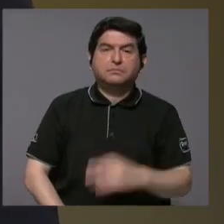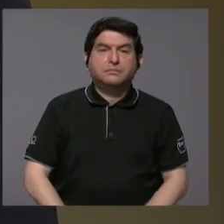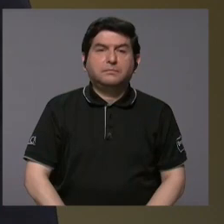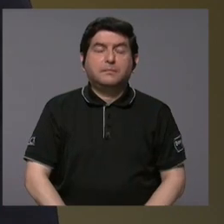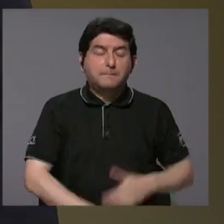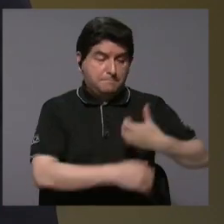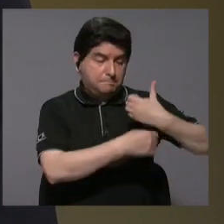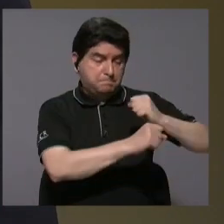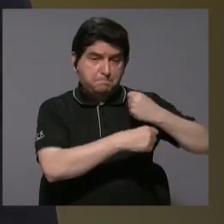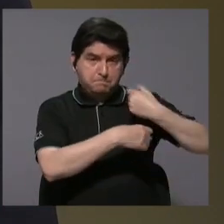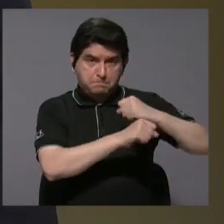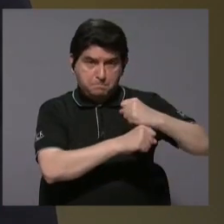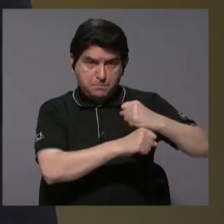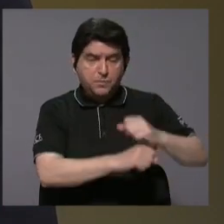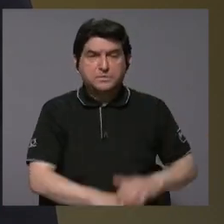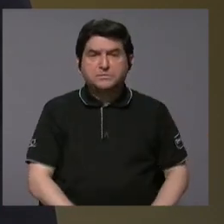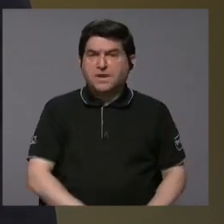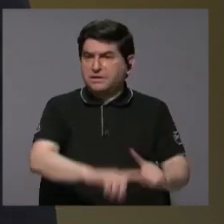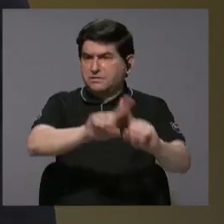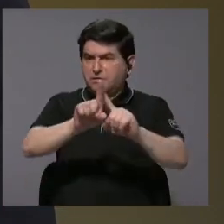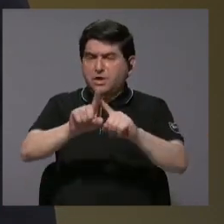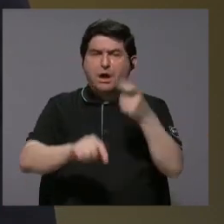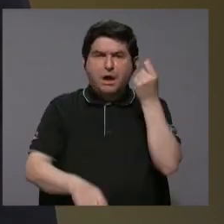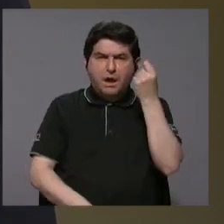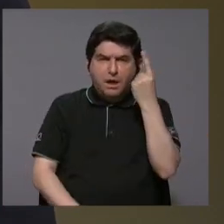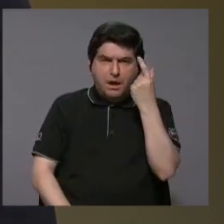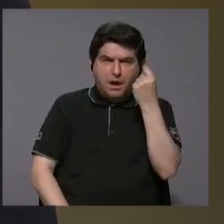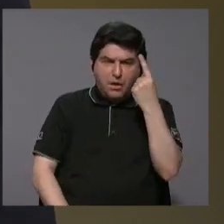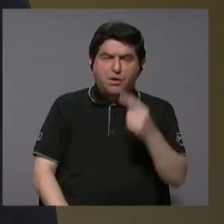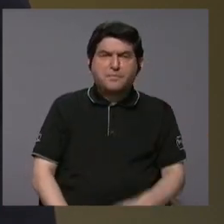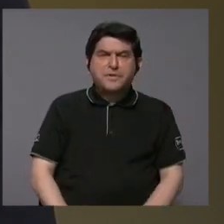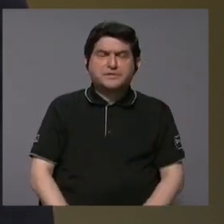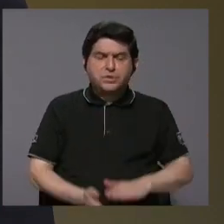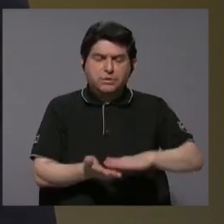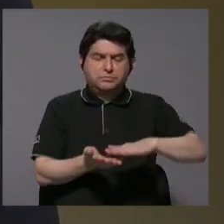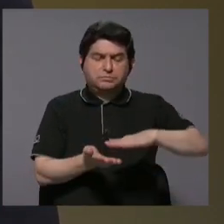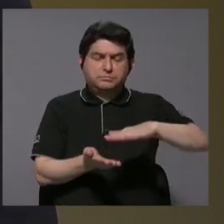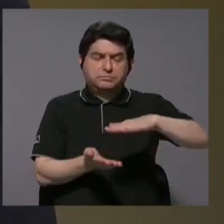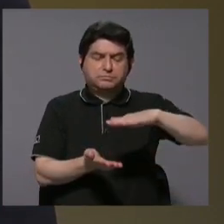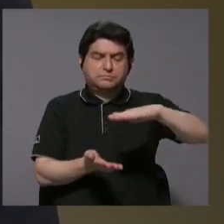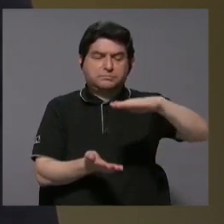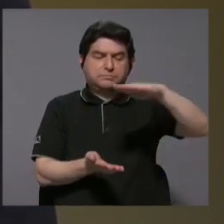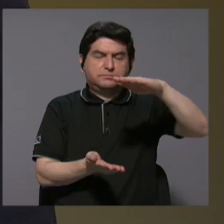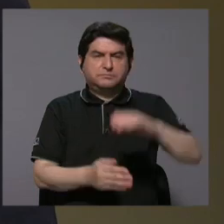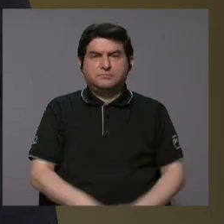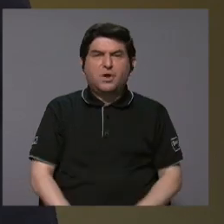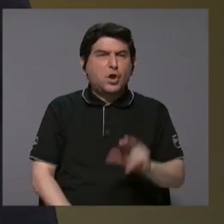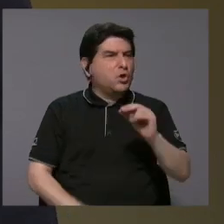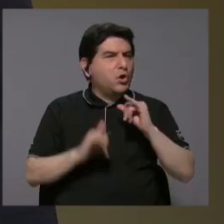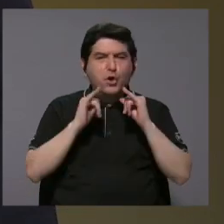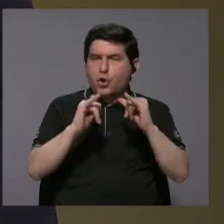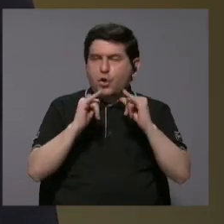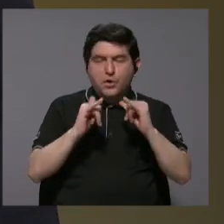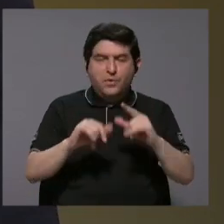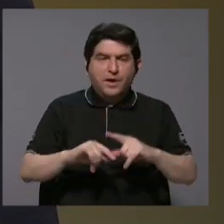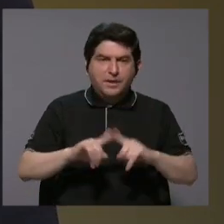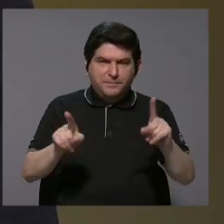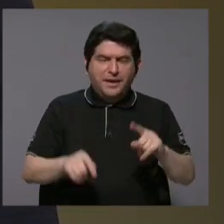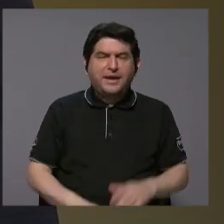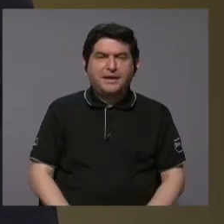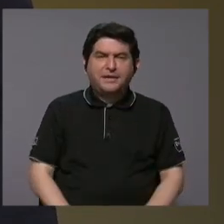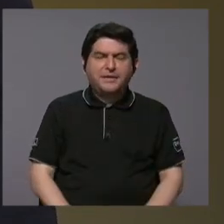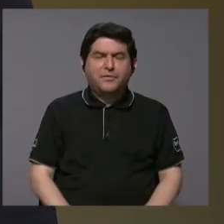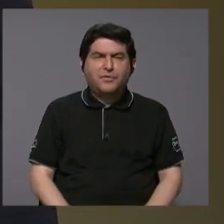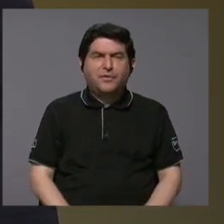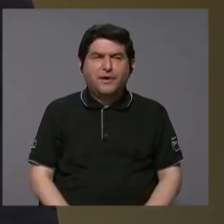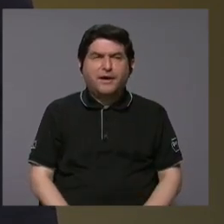las municipalidades hay una comprensión creciente, ¿verdad?, muy dispar de una a otra, de que en